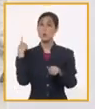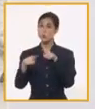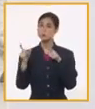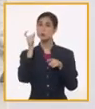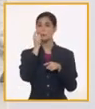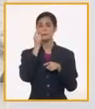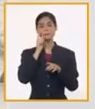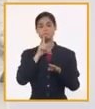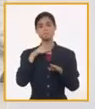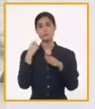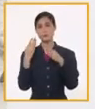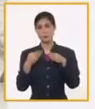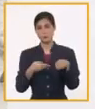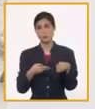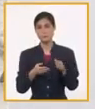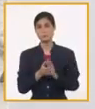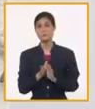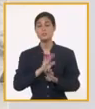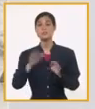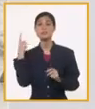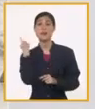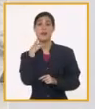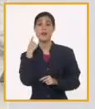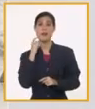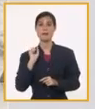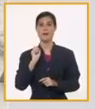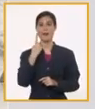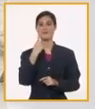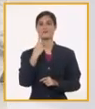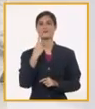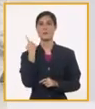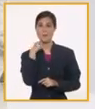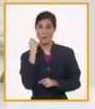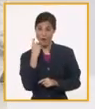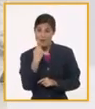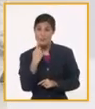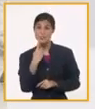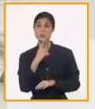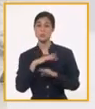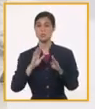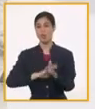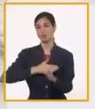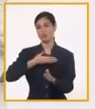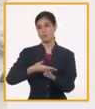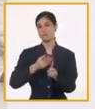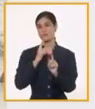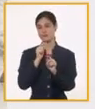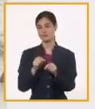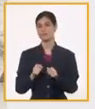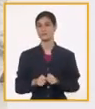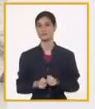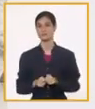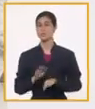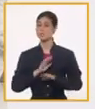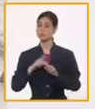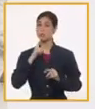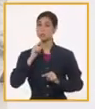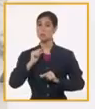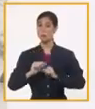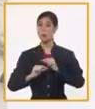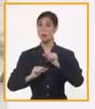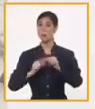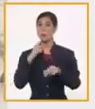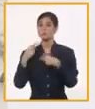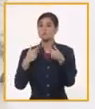estudio. Balaguer estaba un año detrás, quiere decir, Balaguer estaba un año después. Pero fui con él, fuimos los